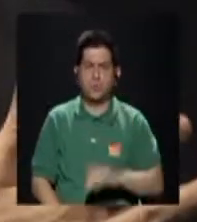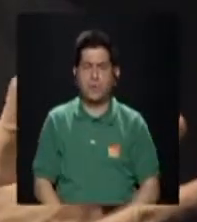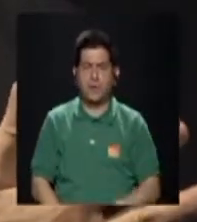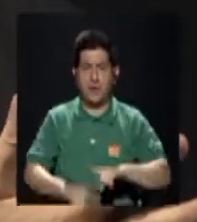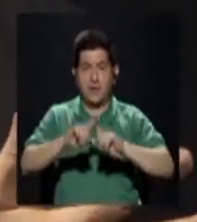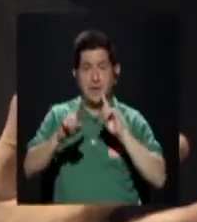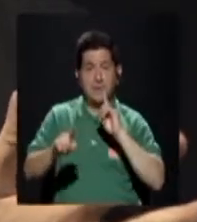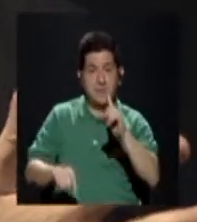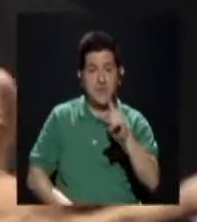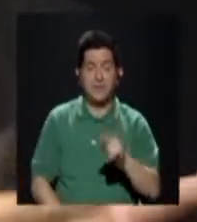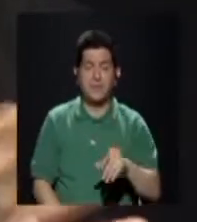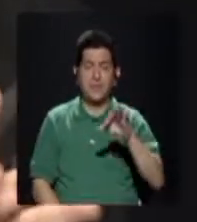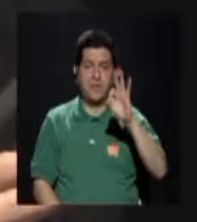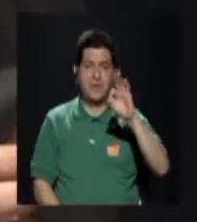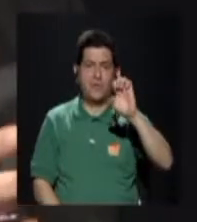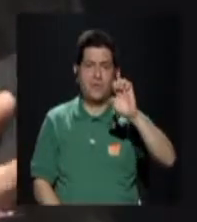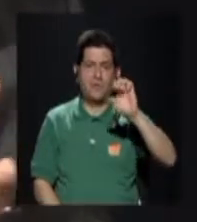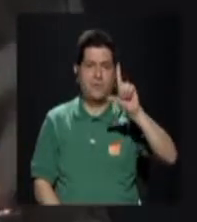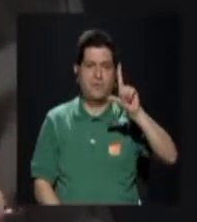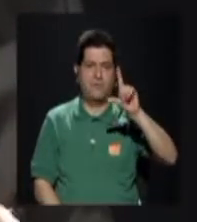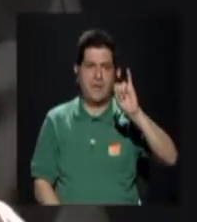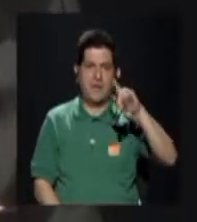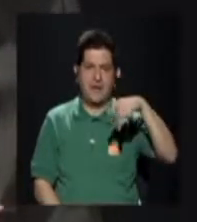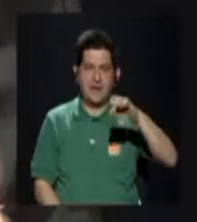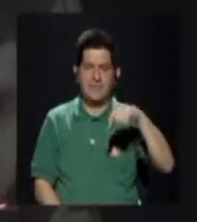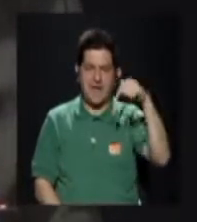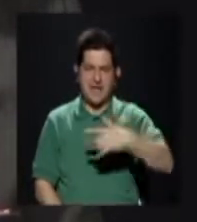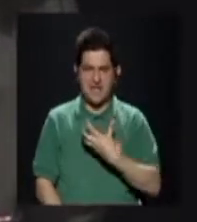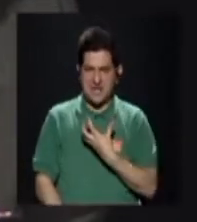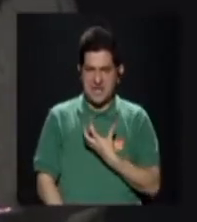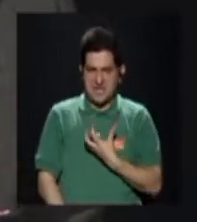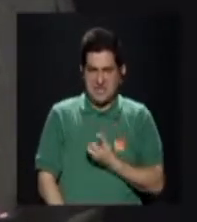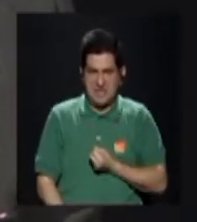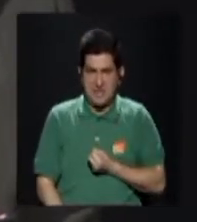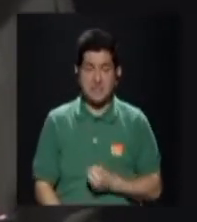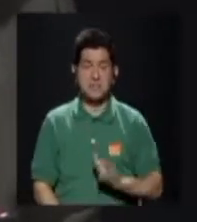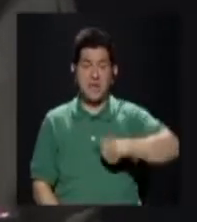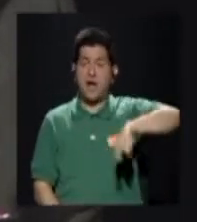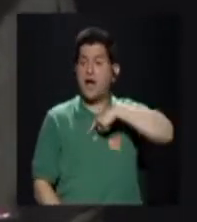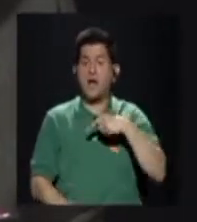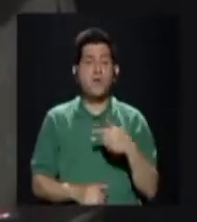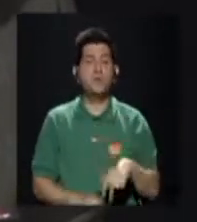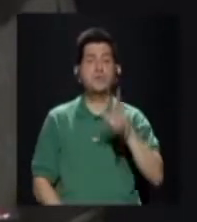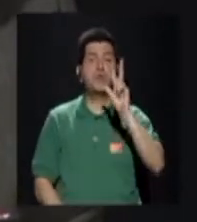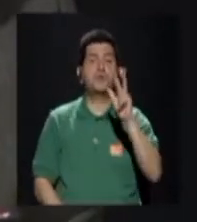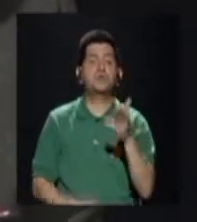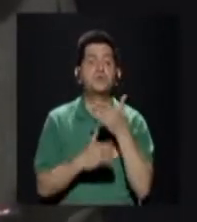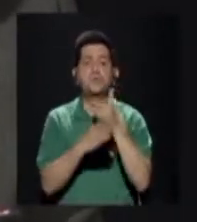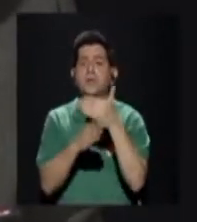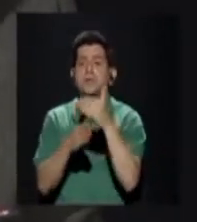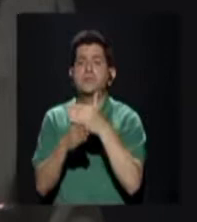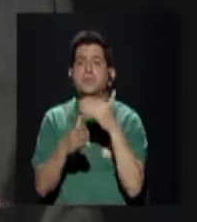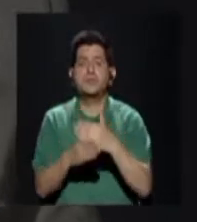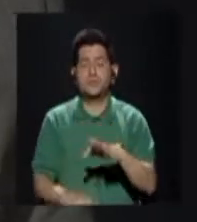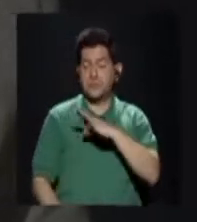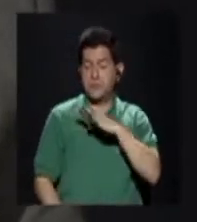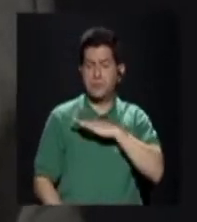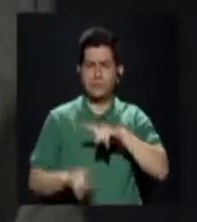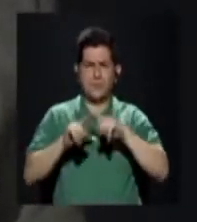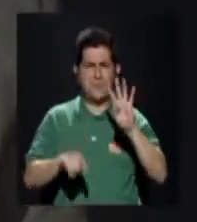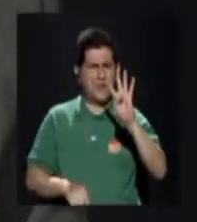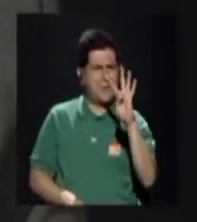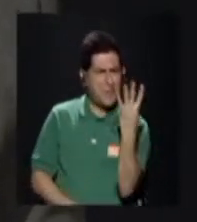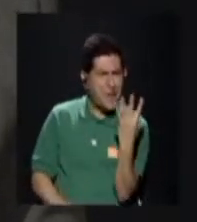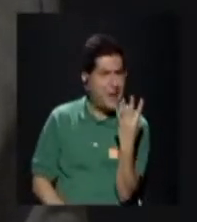bien dice don Felipe, la avaricia, ¿verdad? Aquí ya somos tres, nos estamos repartiendo el pastel, ¿de acuerdo? Pero ya un